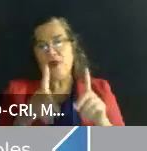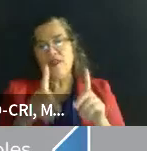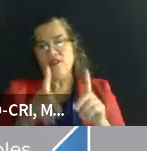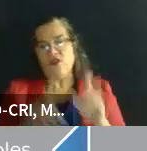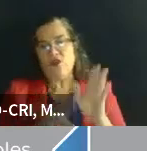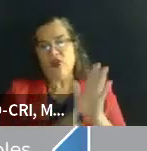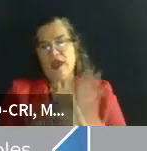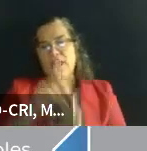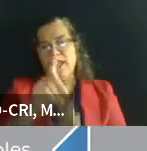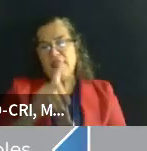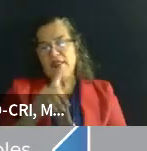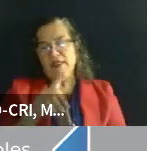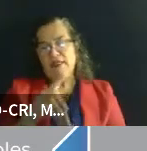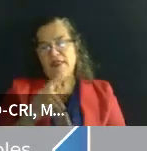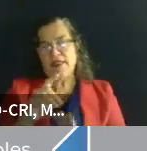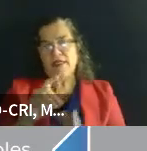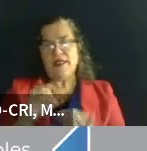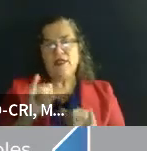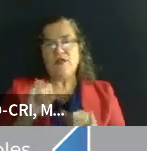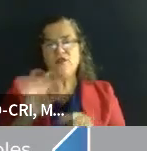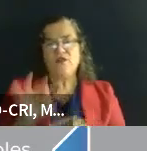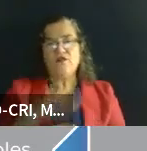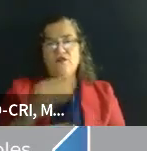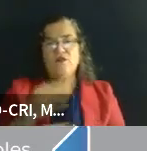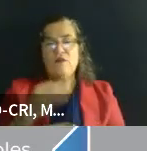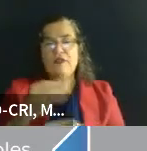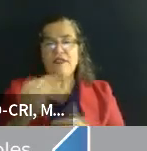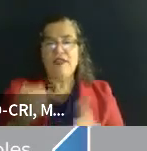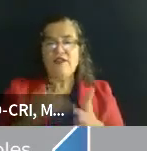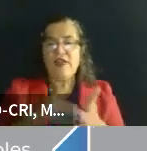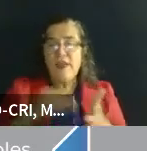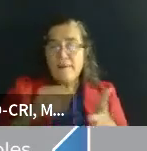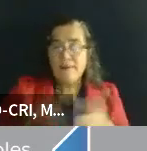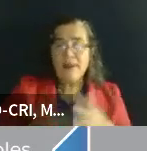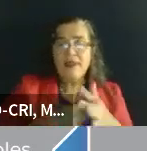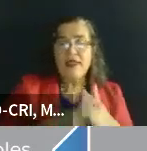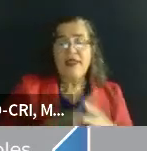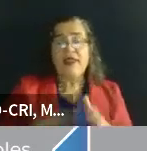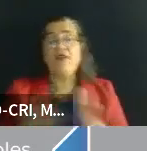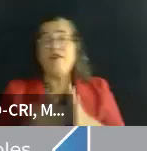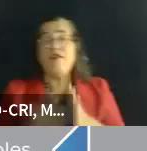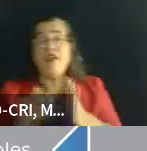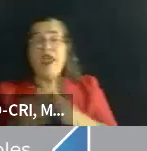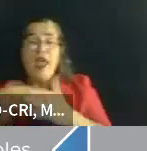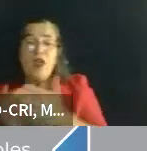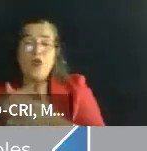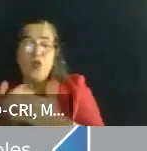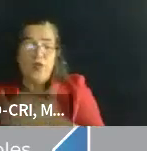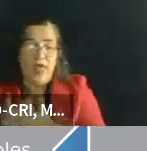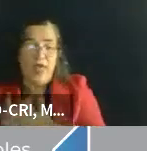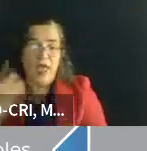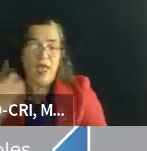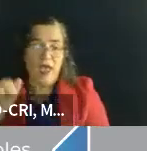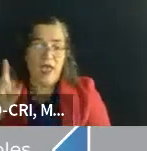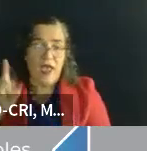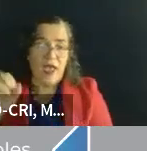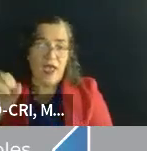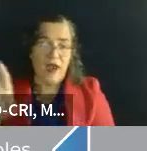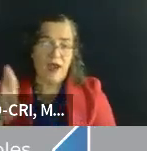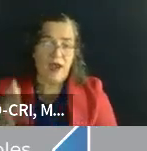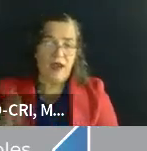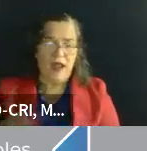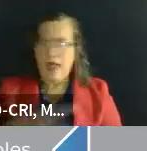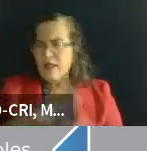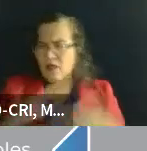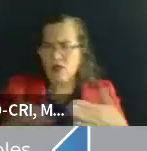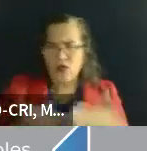son maneras de emprender y reanudar. O sea, no es solamente iniciar, sino reanudar el aprendizaje a todas